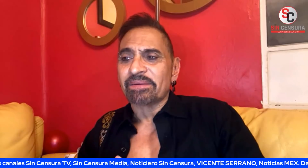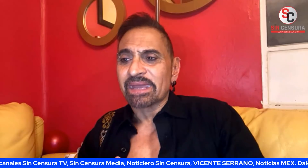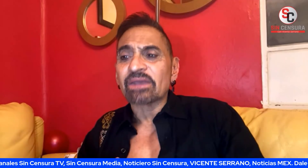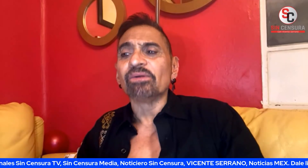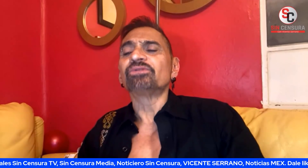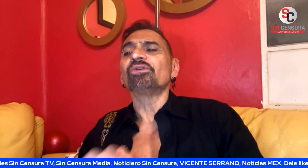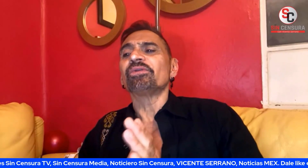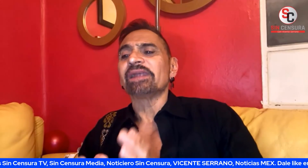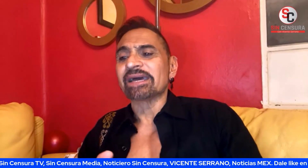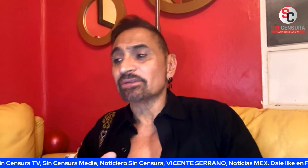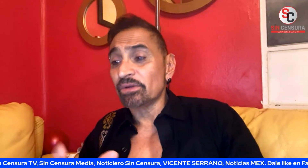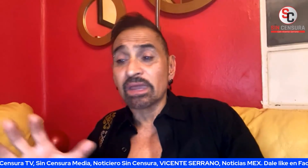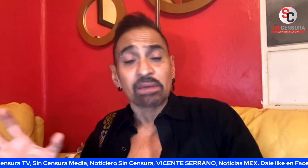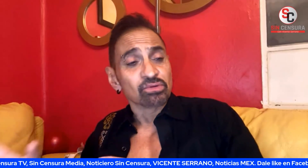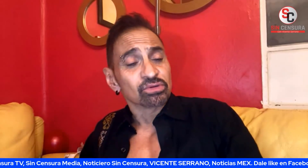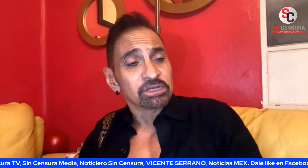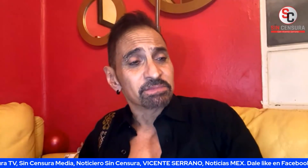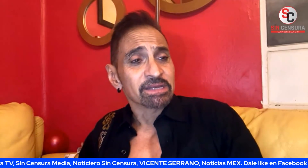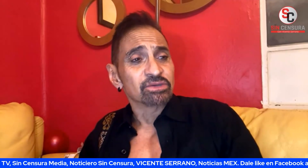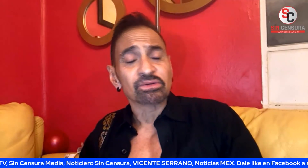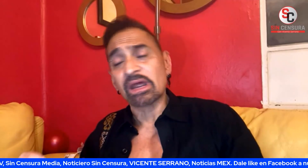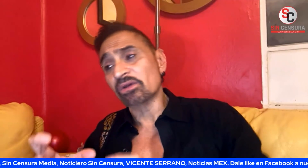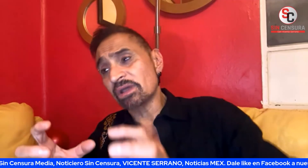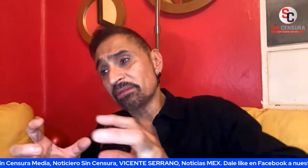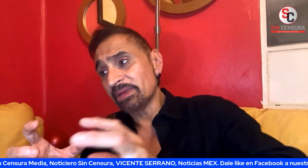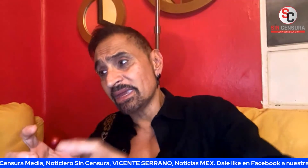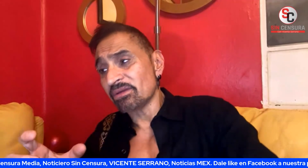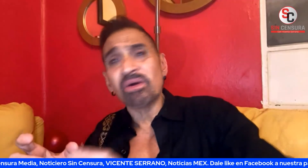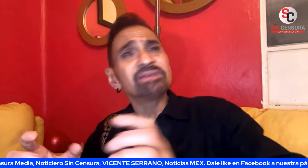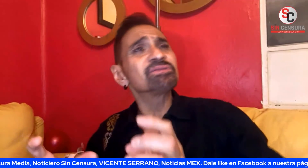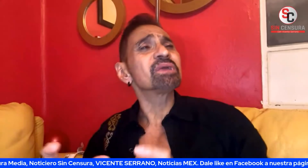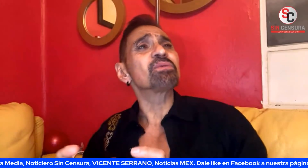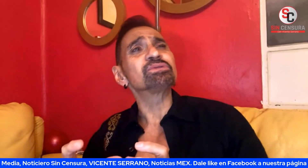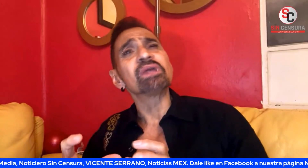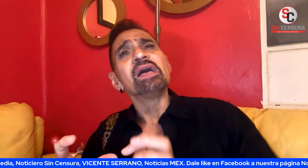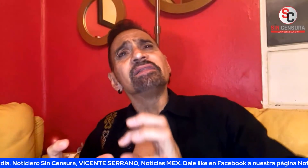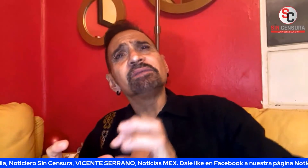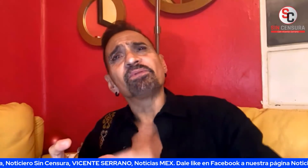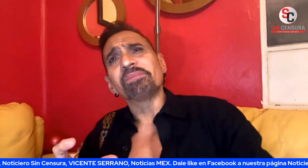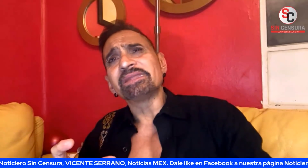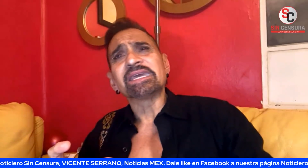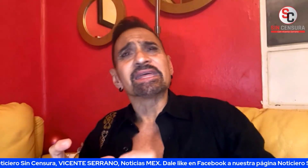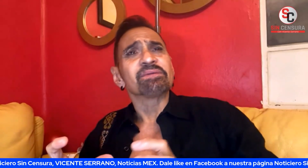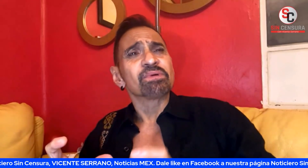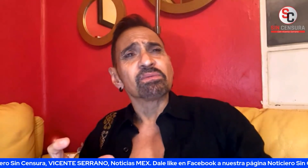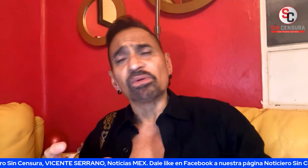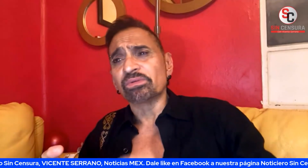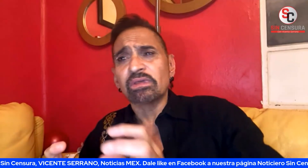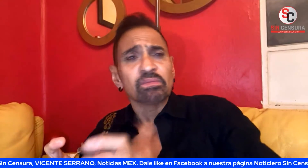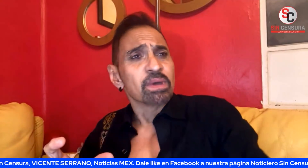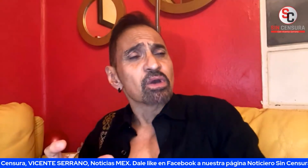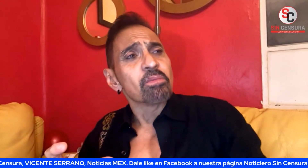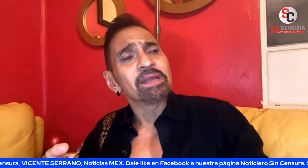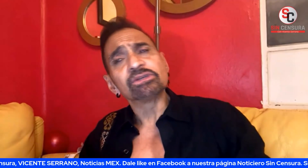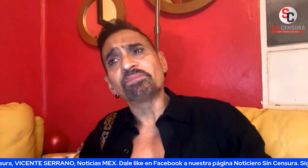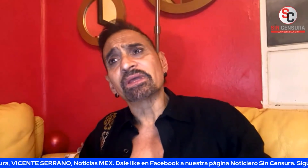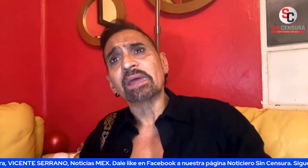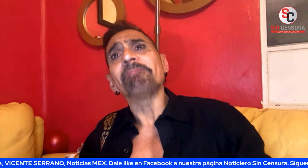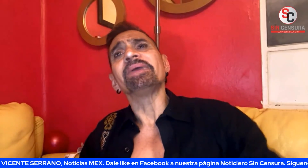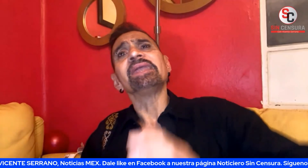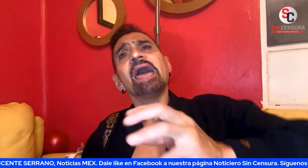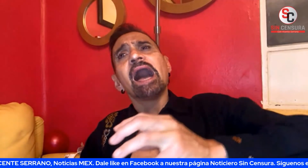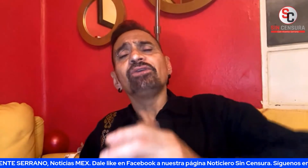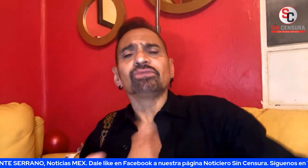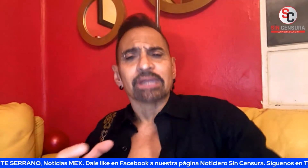cada palabra, incluso lo de la gasolina que a muchos les pareció raro que viniera. No, esa es una cuestión diplomática de buena voluntad y de buen comercio,